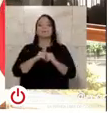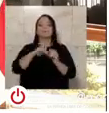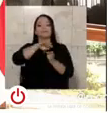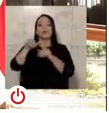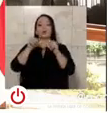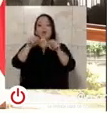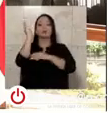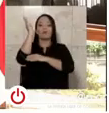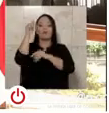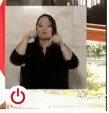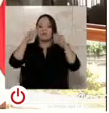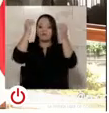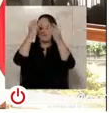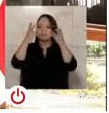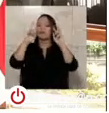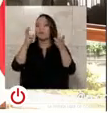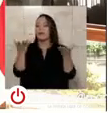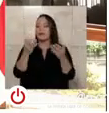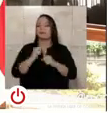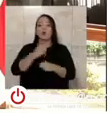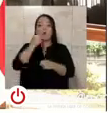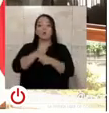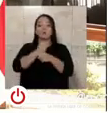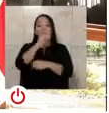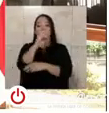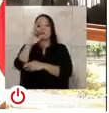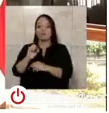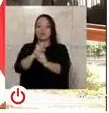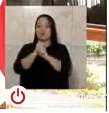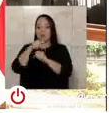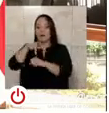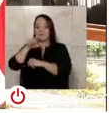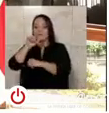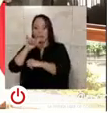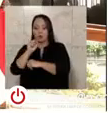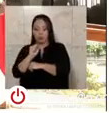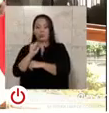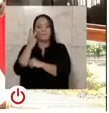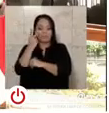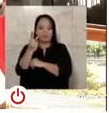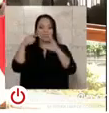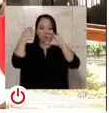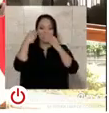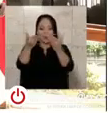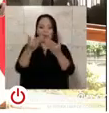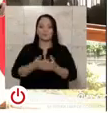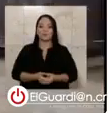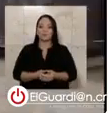conferencia rindiendo cuentas sobre la operación Costa Rica Segura Plus. Antes, observamos el siguiente